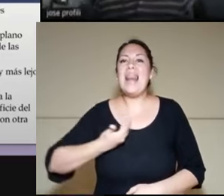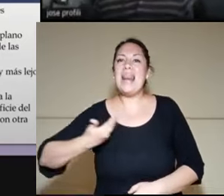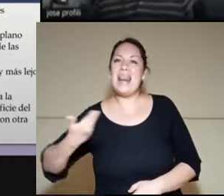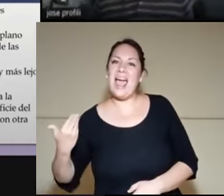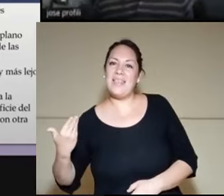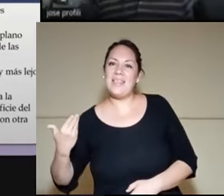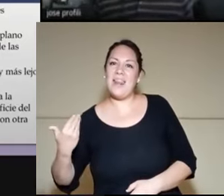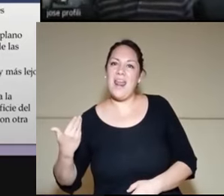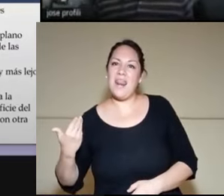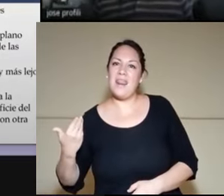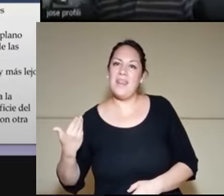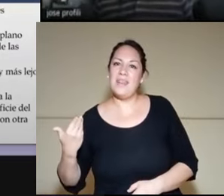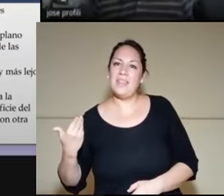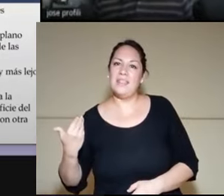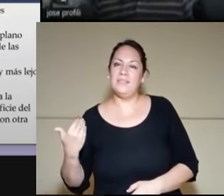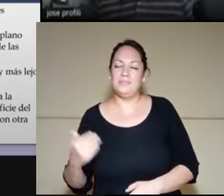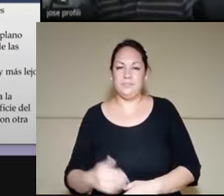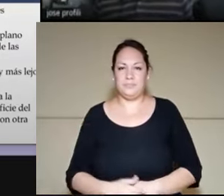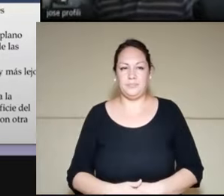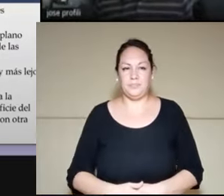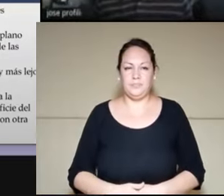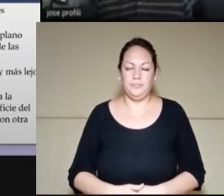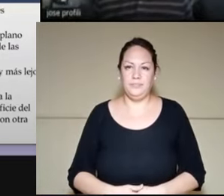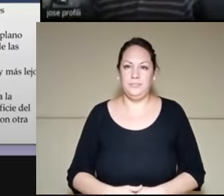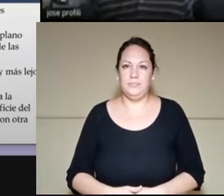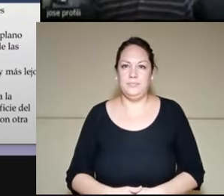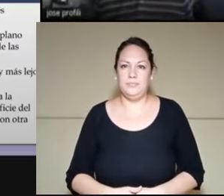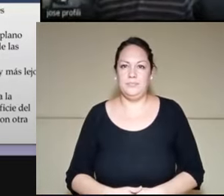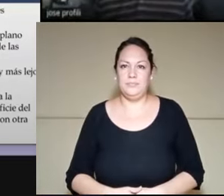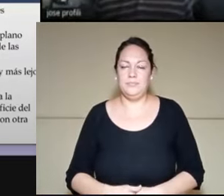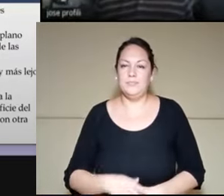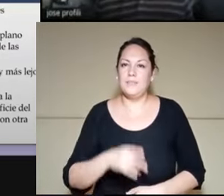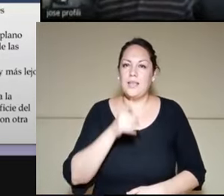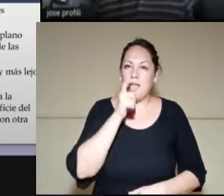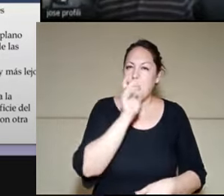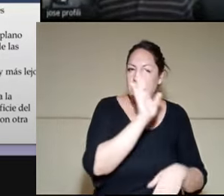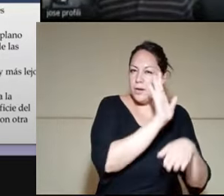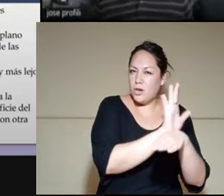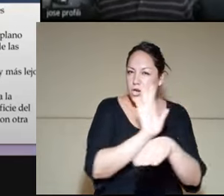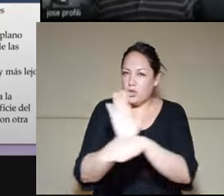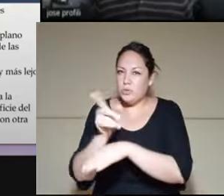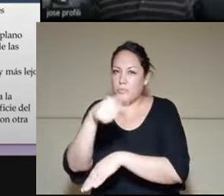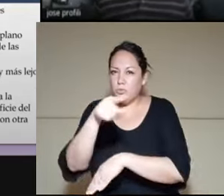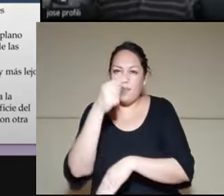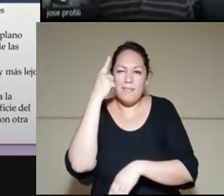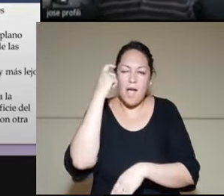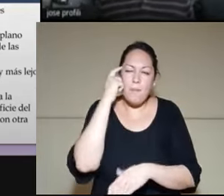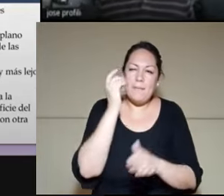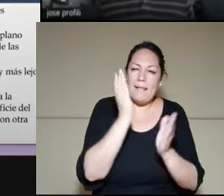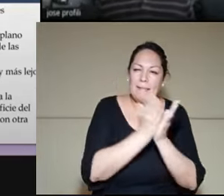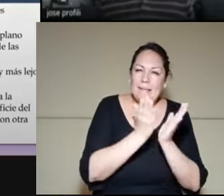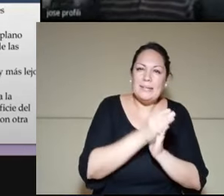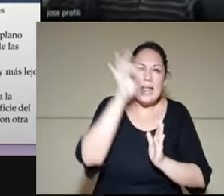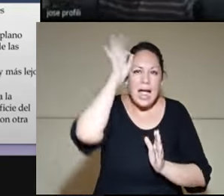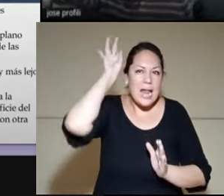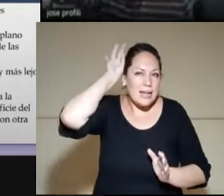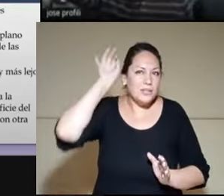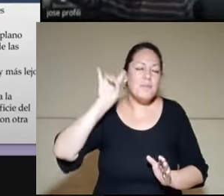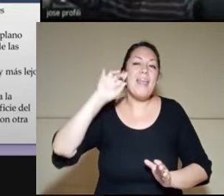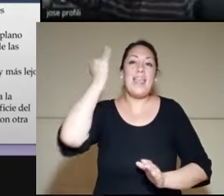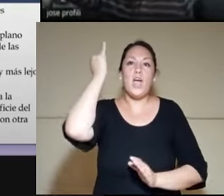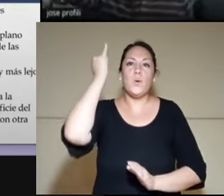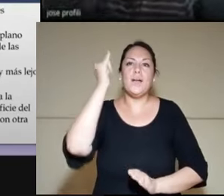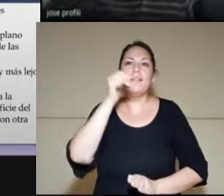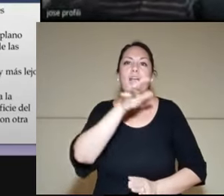que está en la parte inferior, pero hacia afuera. Entonces, esos términos los tienen que manejar en anatomía